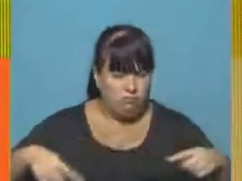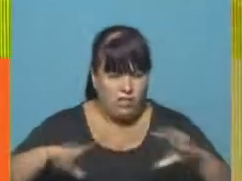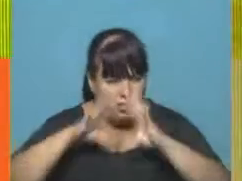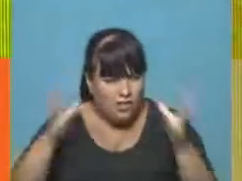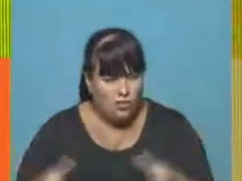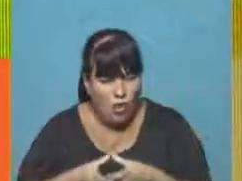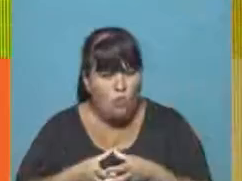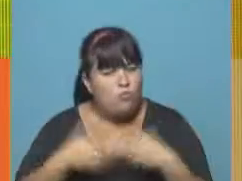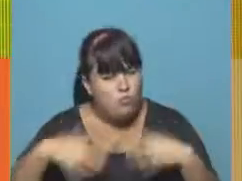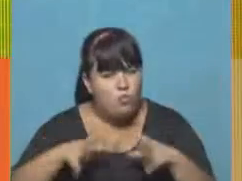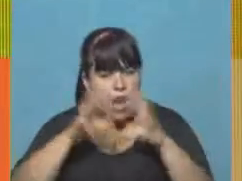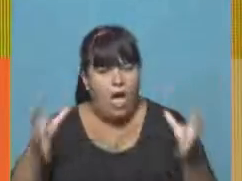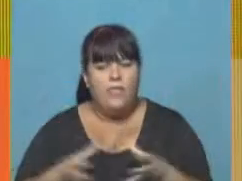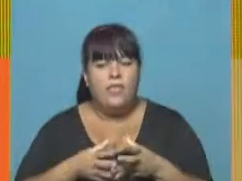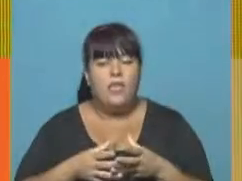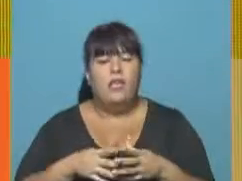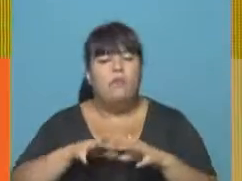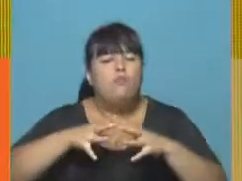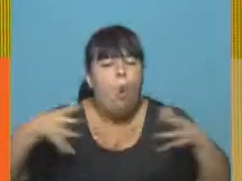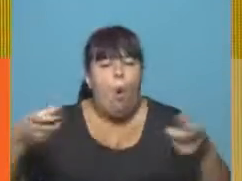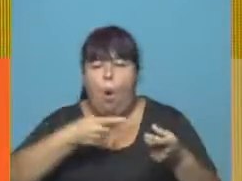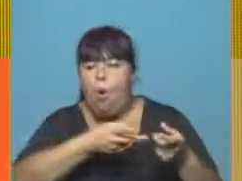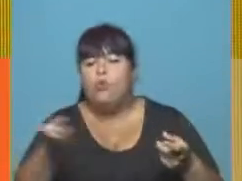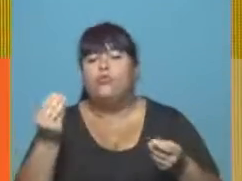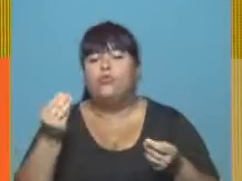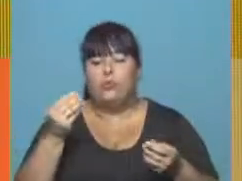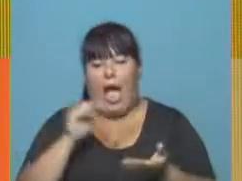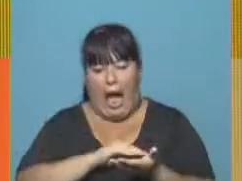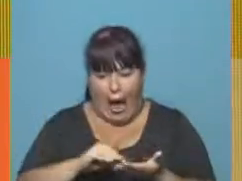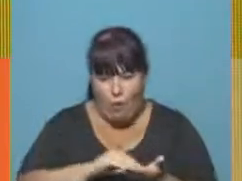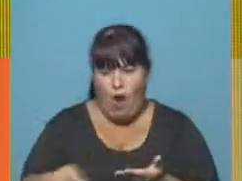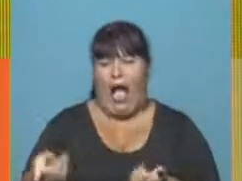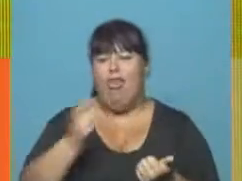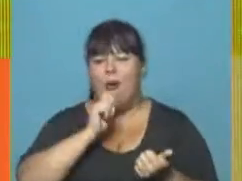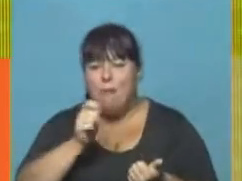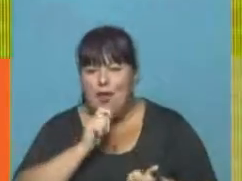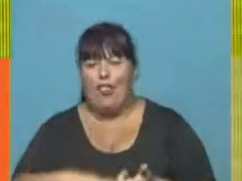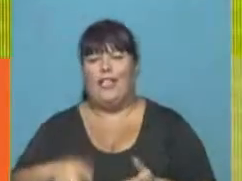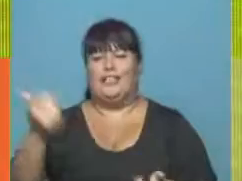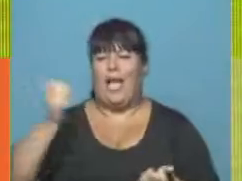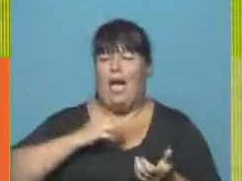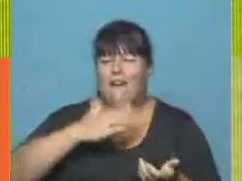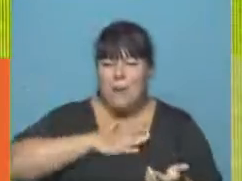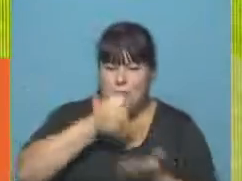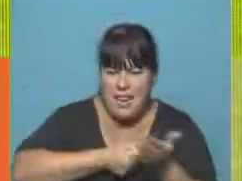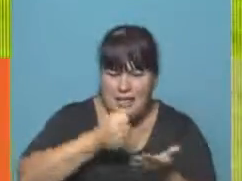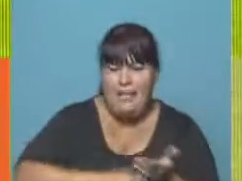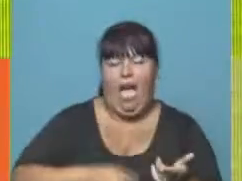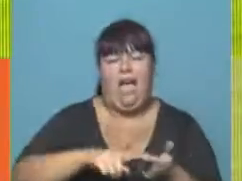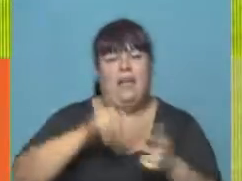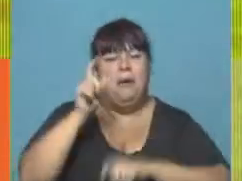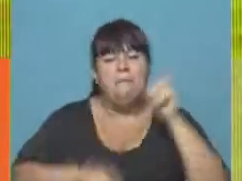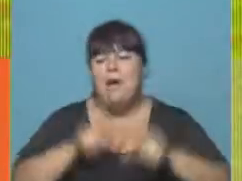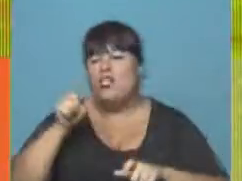secuestrados, hay un enorme universo que tiene que ver con abogados, con periodistas, con militantes, con gente que